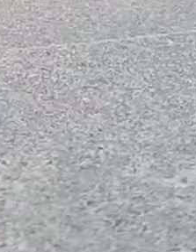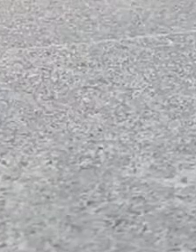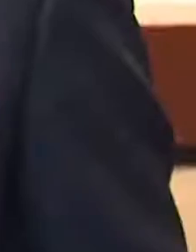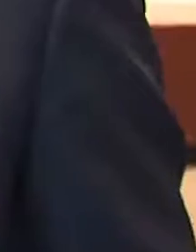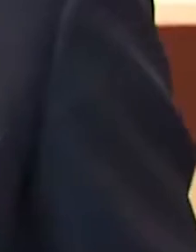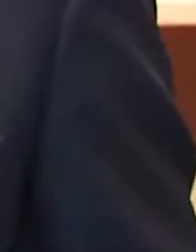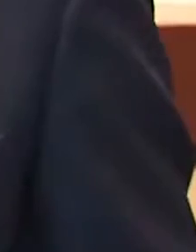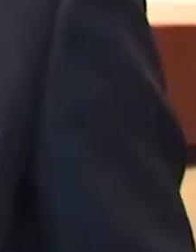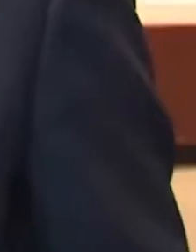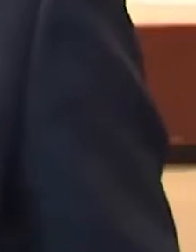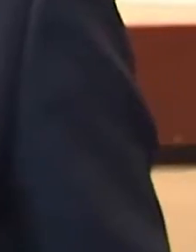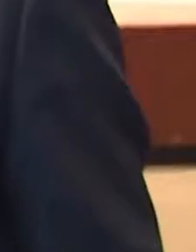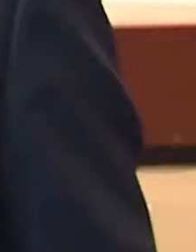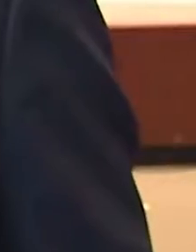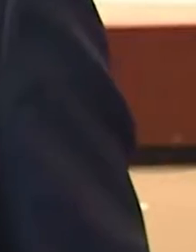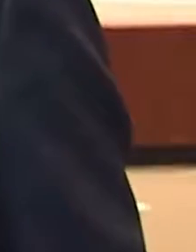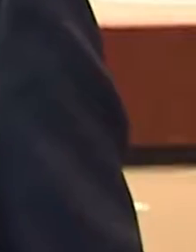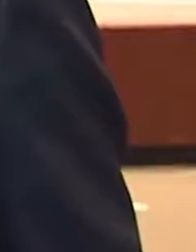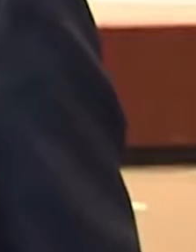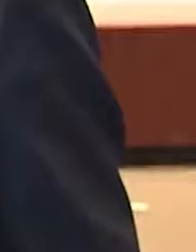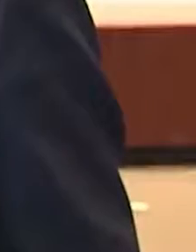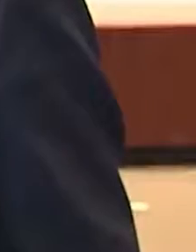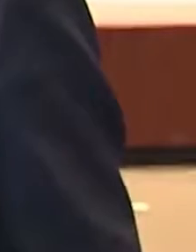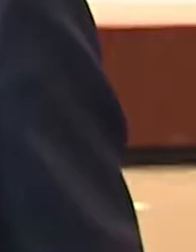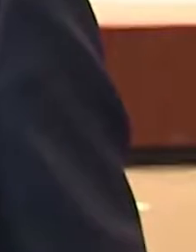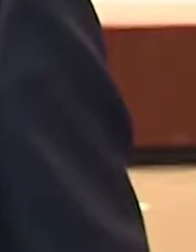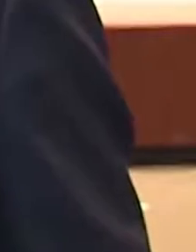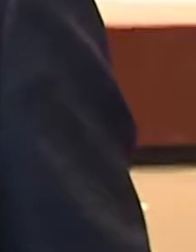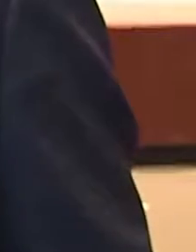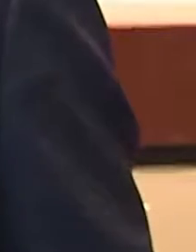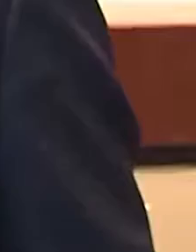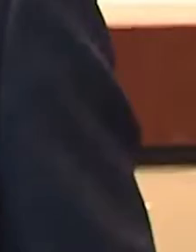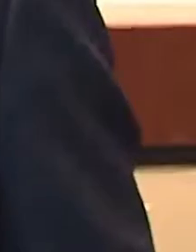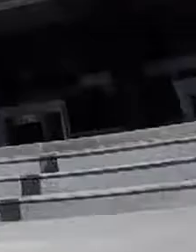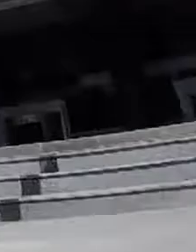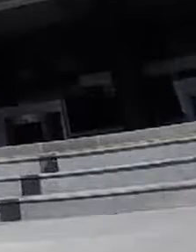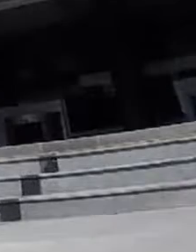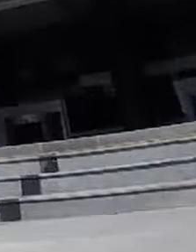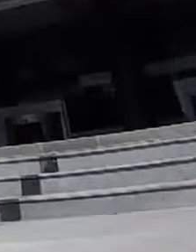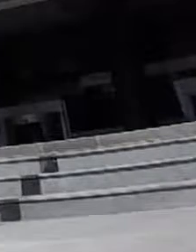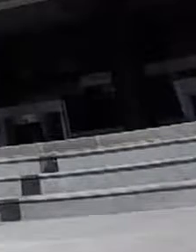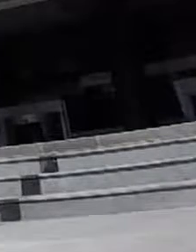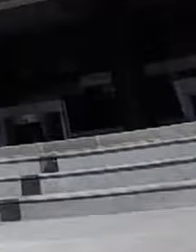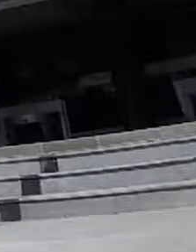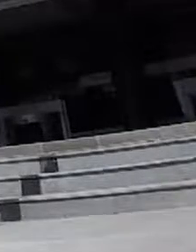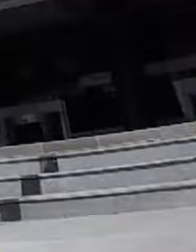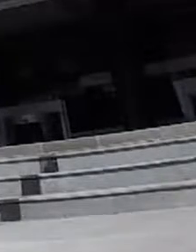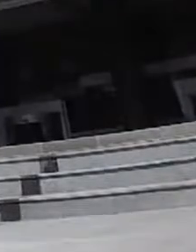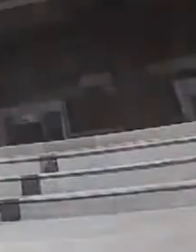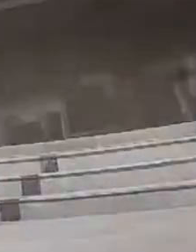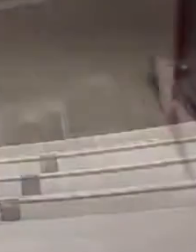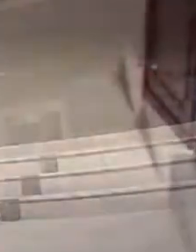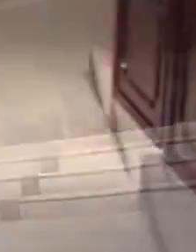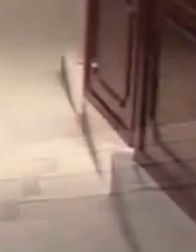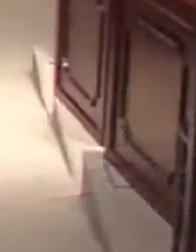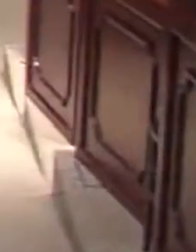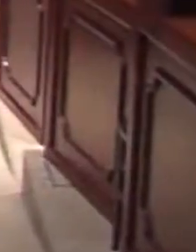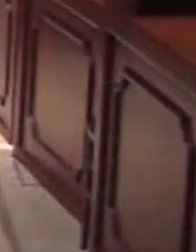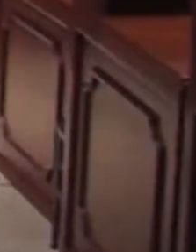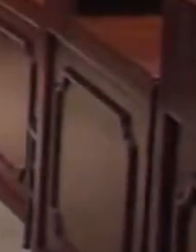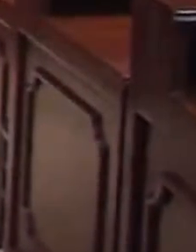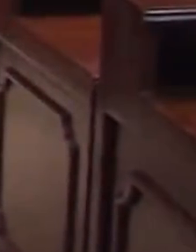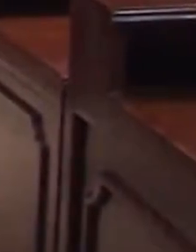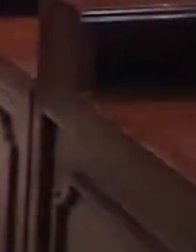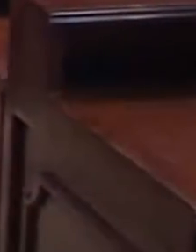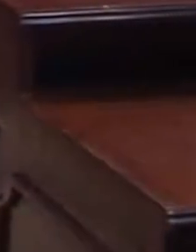soy el ingeniero césar paul y responsable del área de archivo y lotes que la asamblea nacional el salón jose energía